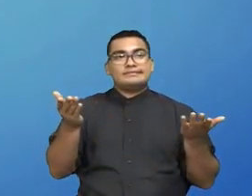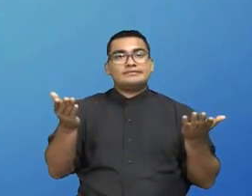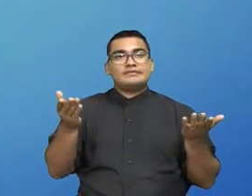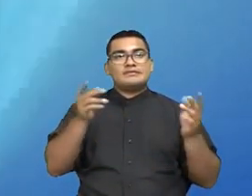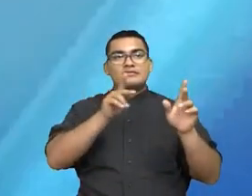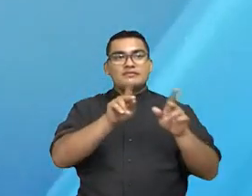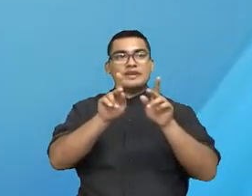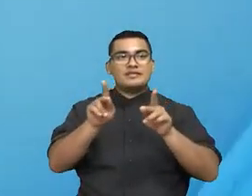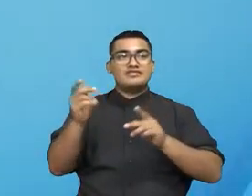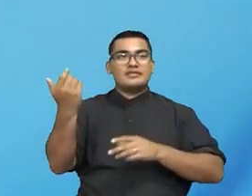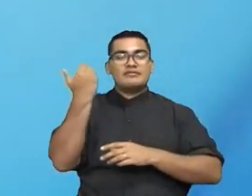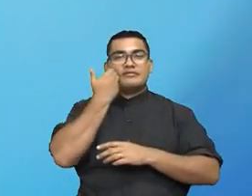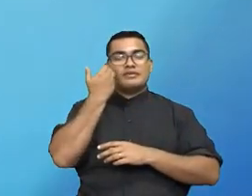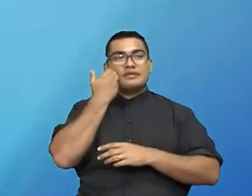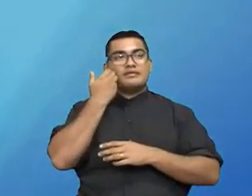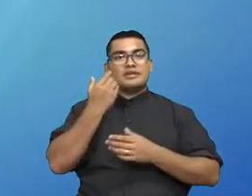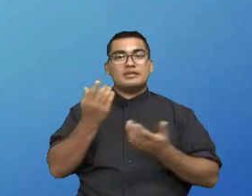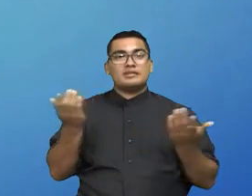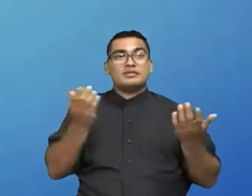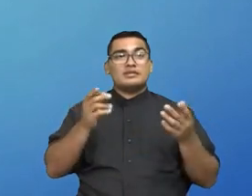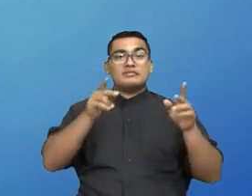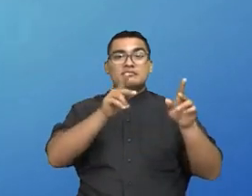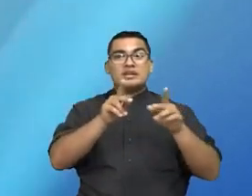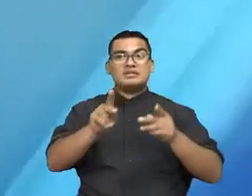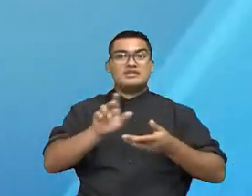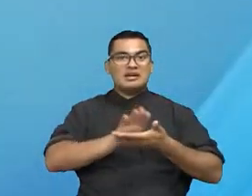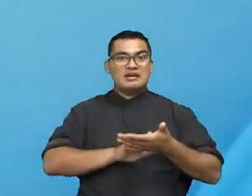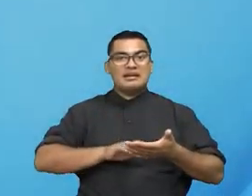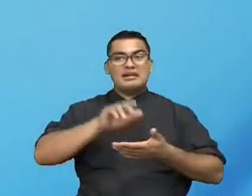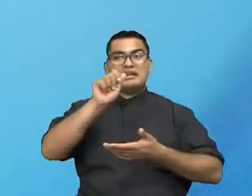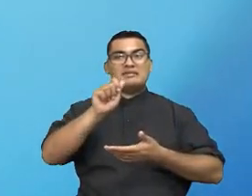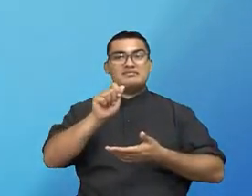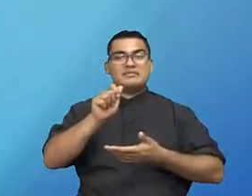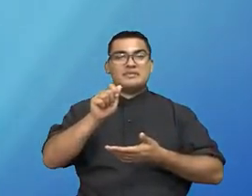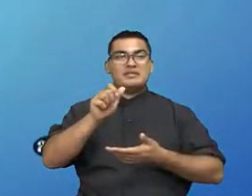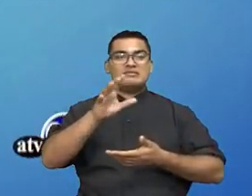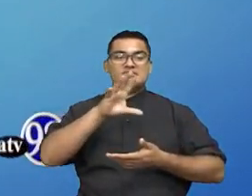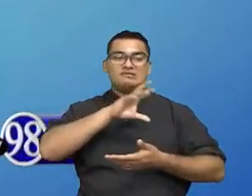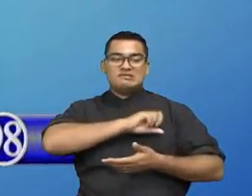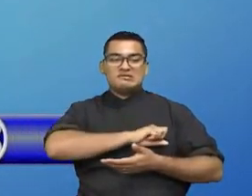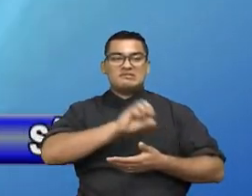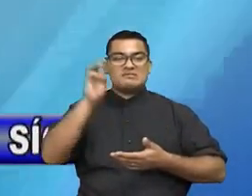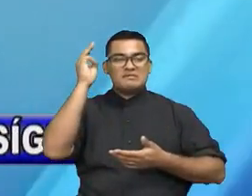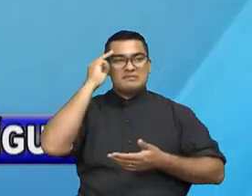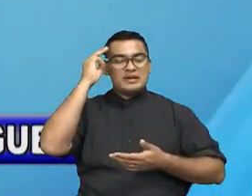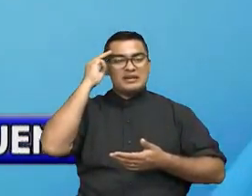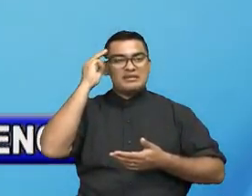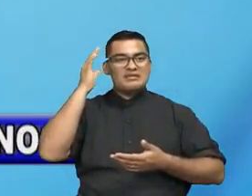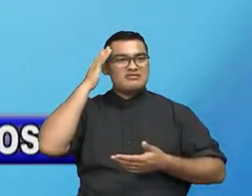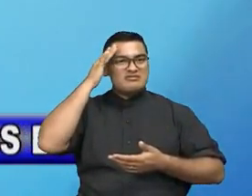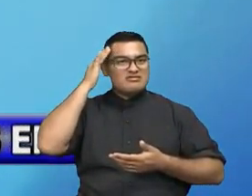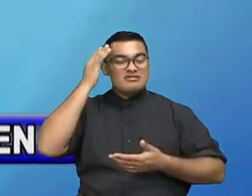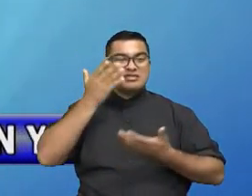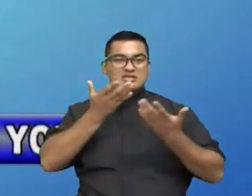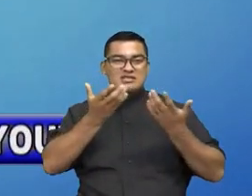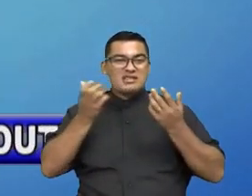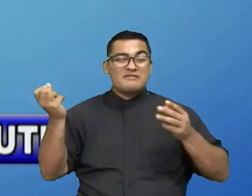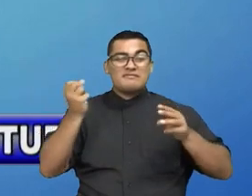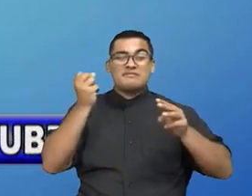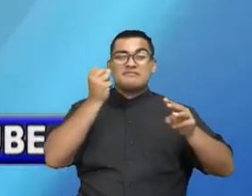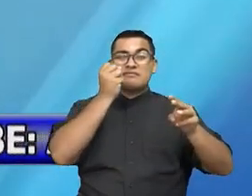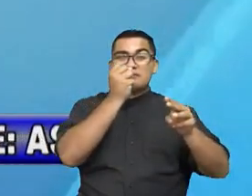enferma, porque solo cuando uno tiene el alma enferma, la mente enferma, puede querer